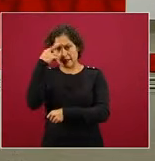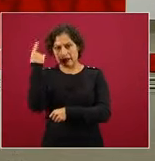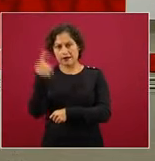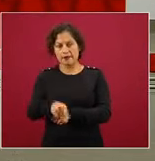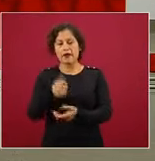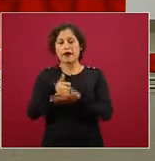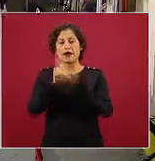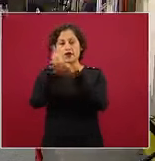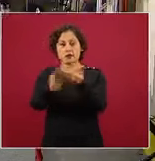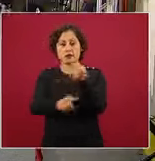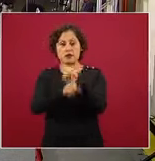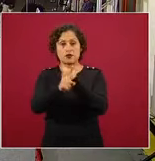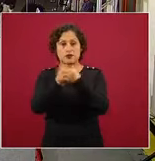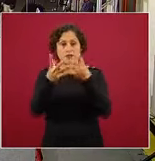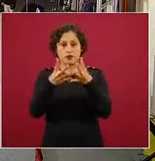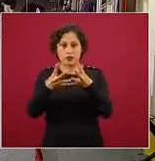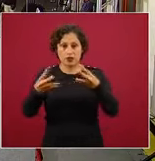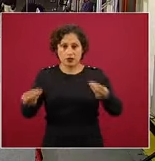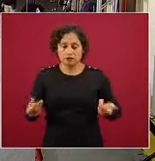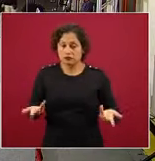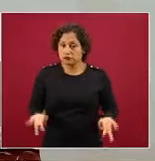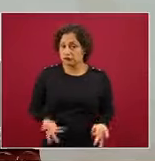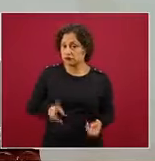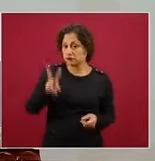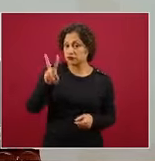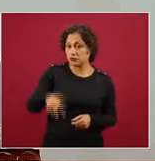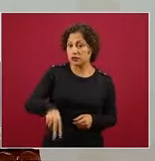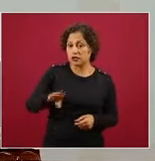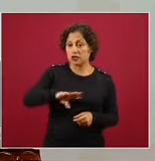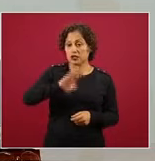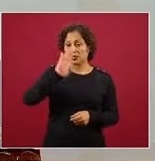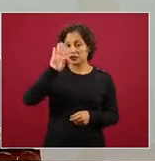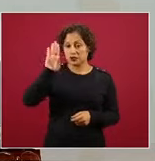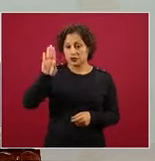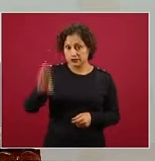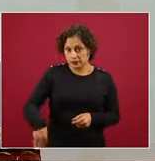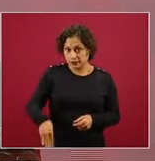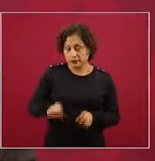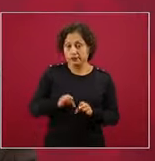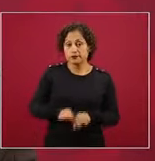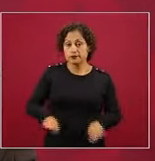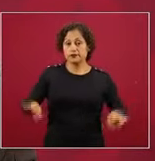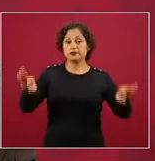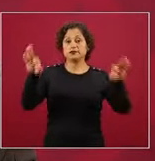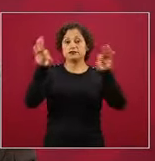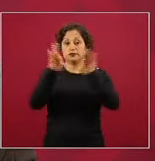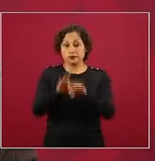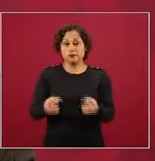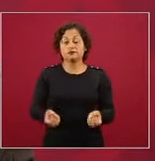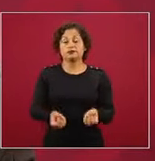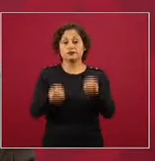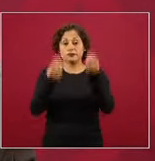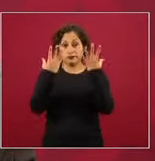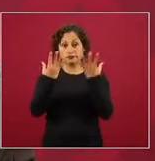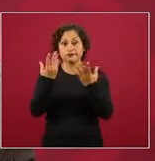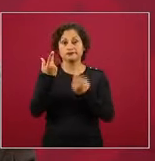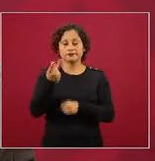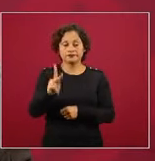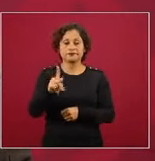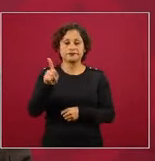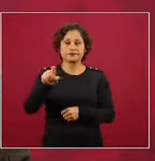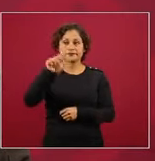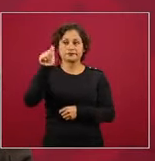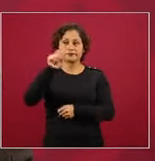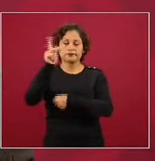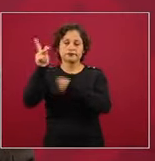Y de hecho la mortandad ha sido mucho menos importante en nuestro país de lo que ha ocurrido pues en otros países en este ámbito. Tuvimos